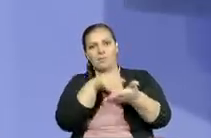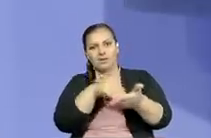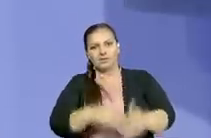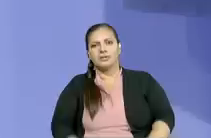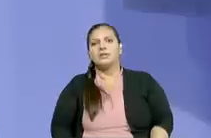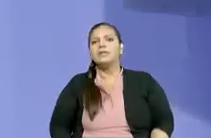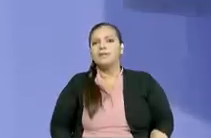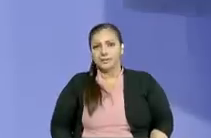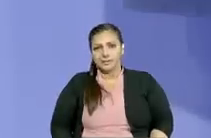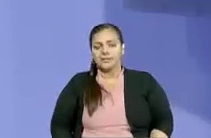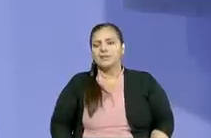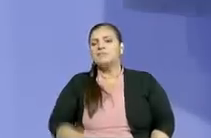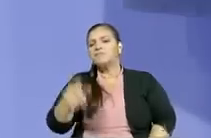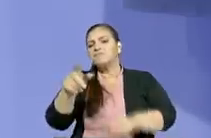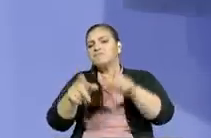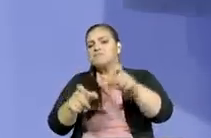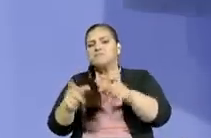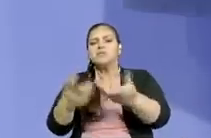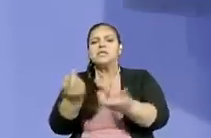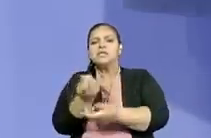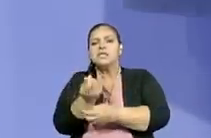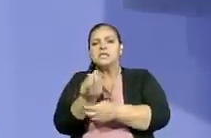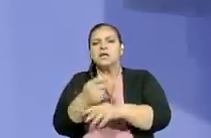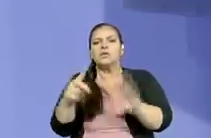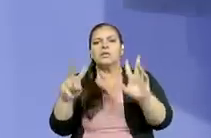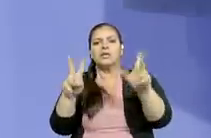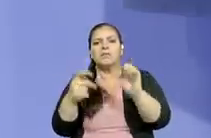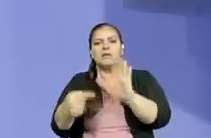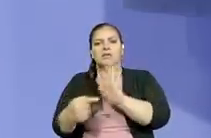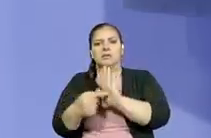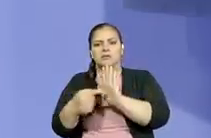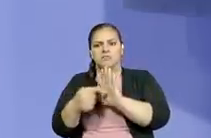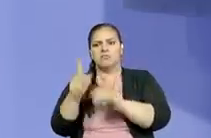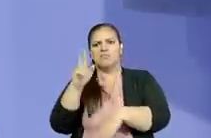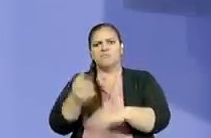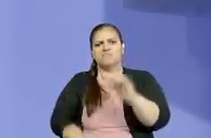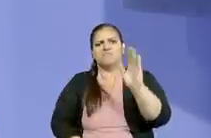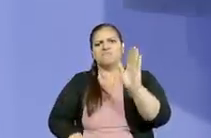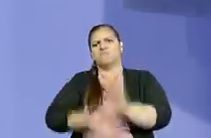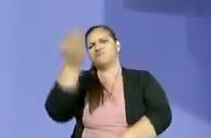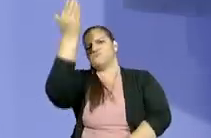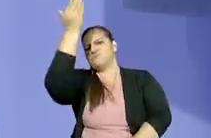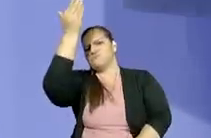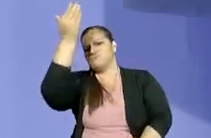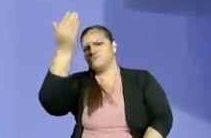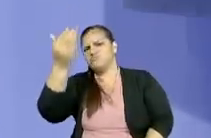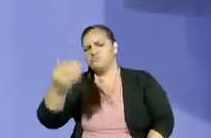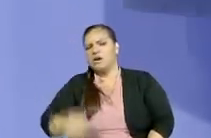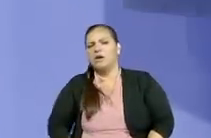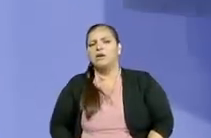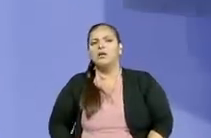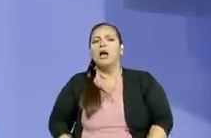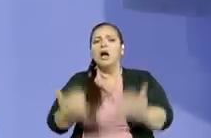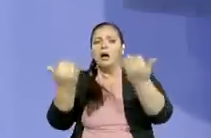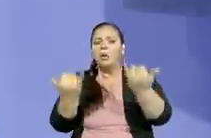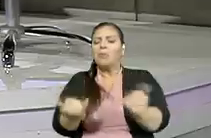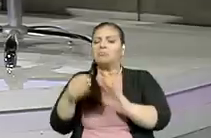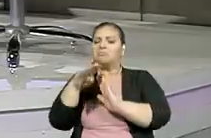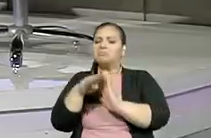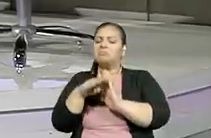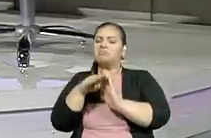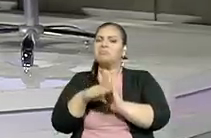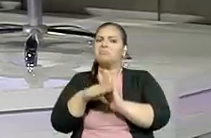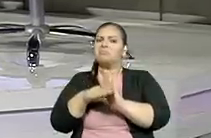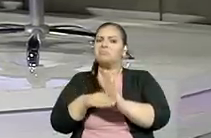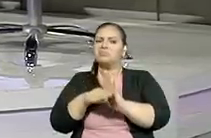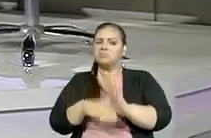del ingreso de un ciudadano dedicado al pago de tributos municipales era mayor que hoy en el año 18. De manera que los